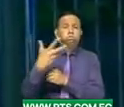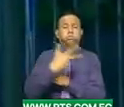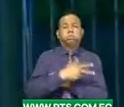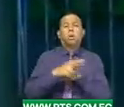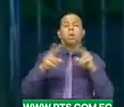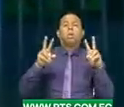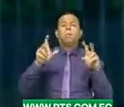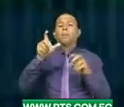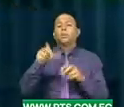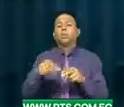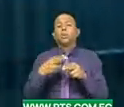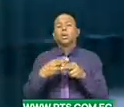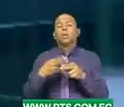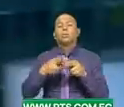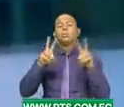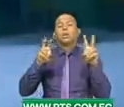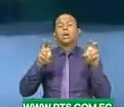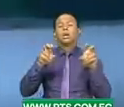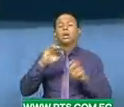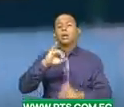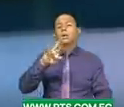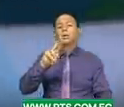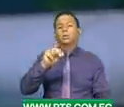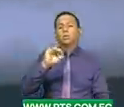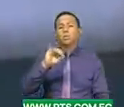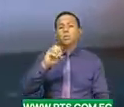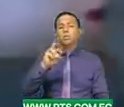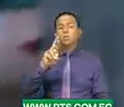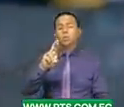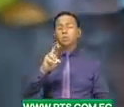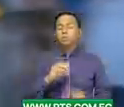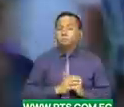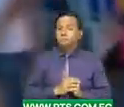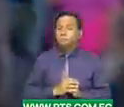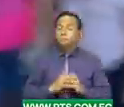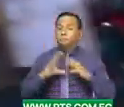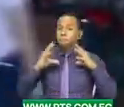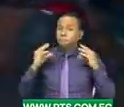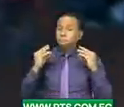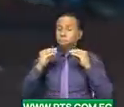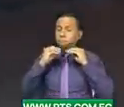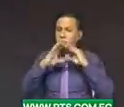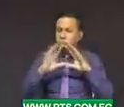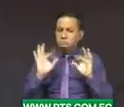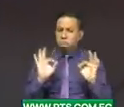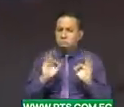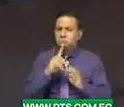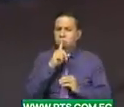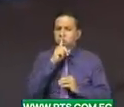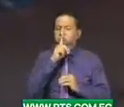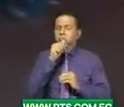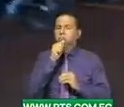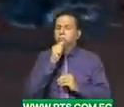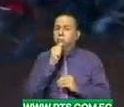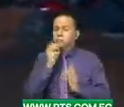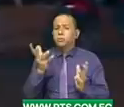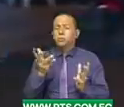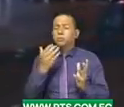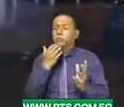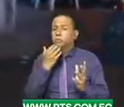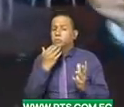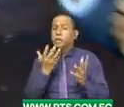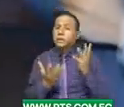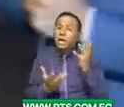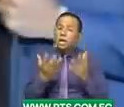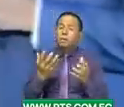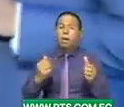él no se ha difundido toda esta forma reservada el trabajo que se está realizando para evitar algún tipo